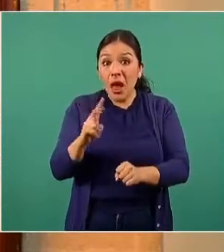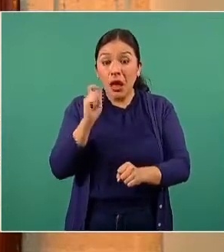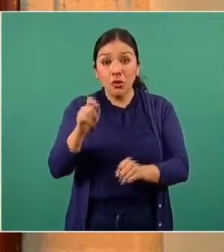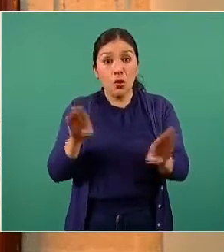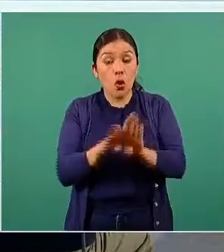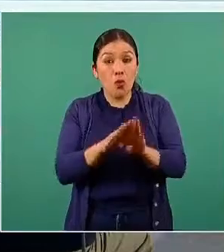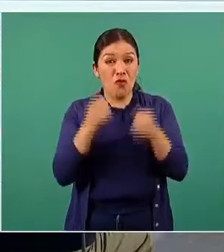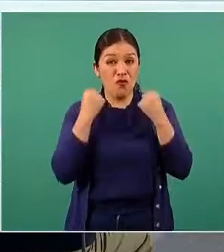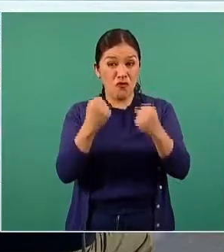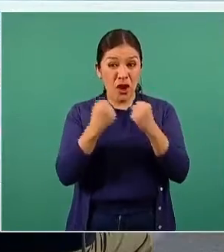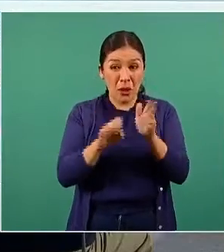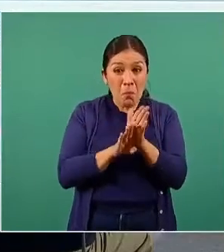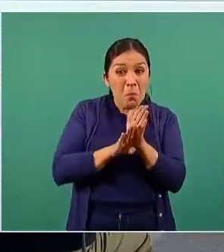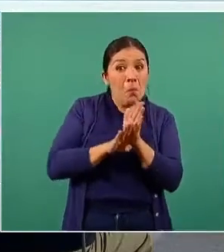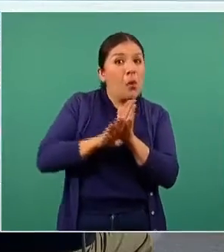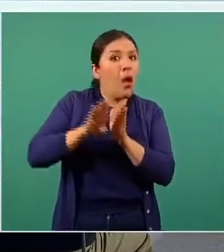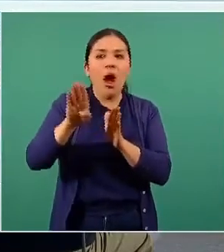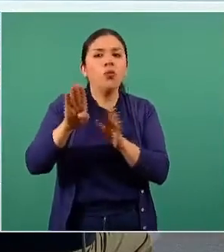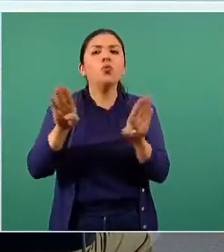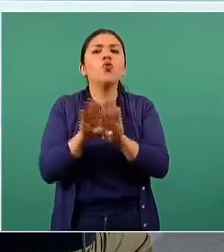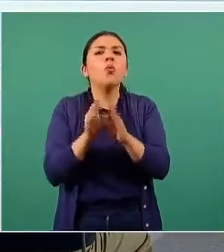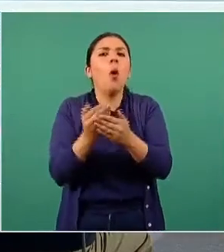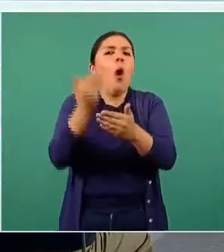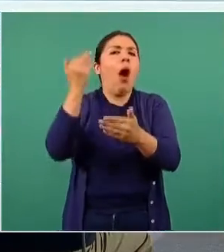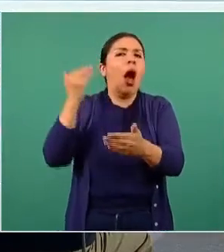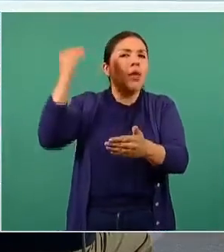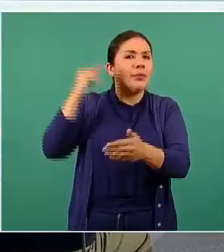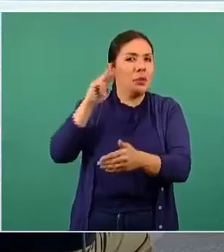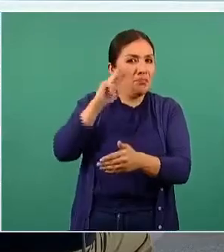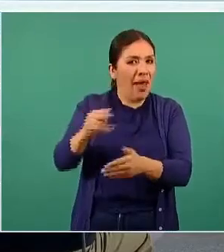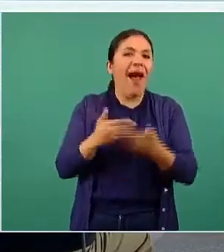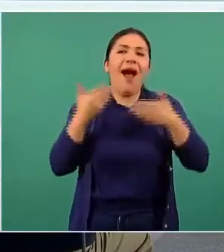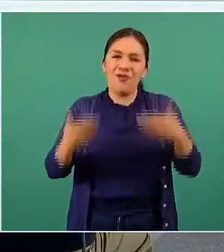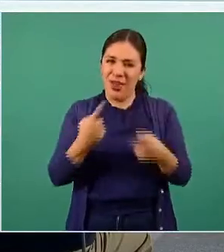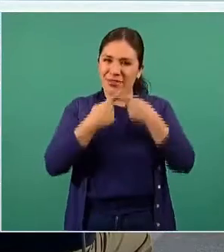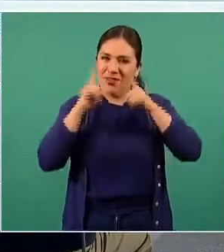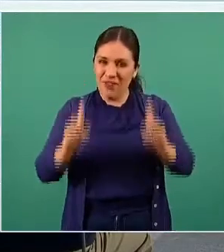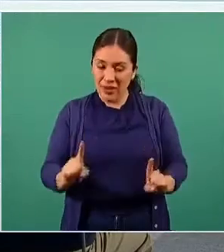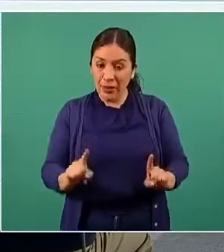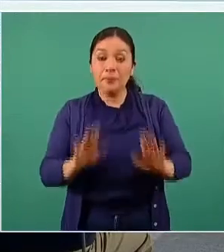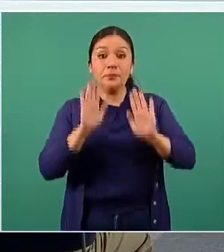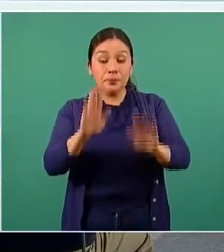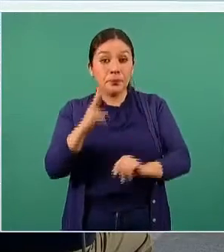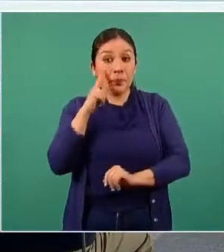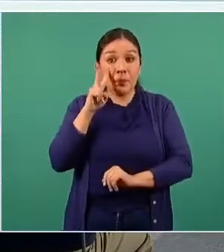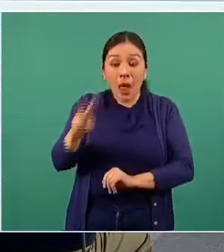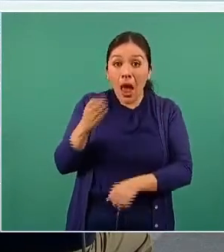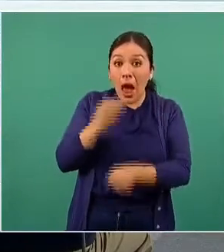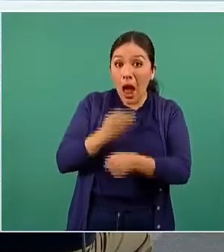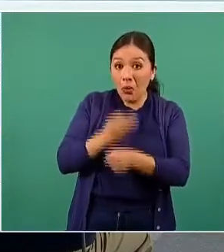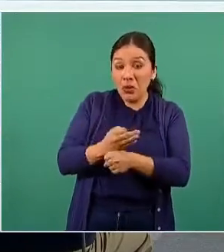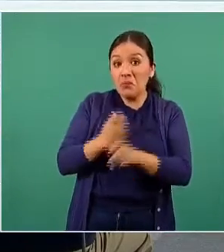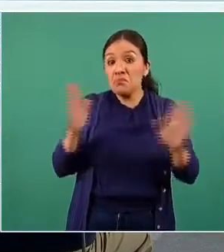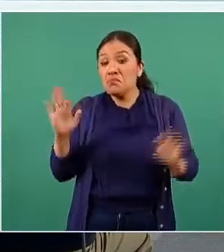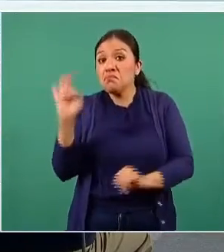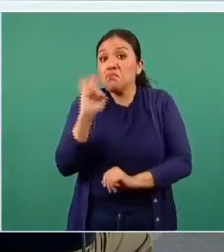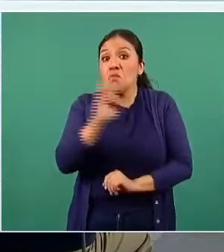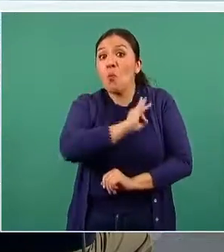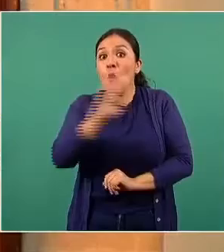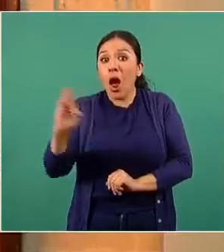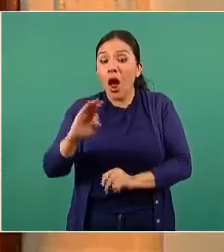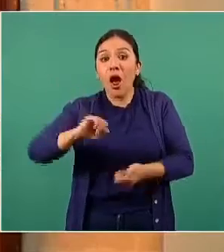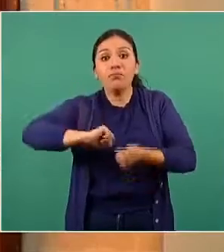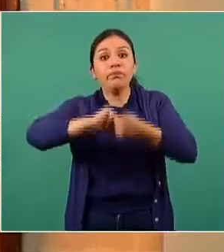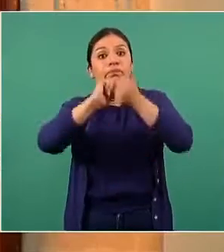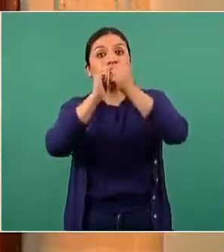era ya tan pronunciada como la que habíamos visto en semanas previas. Ahora, esta tendencia que en un momento puede más bien empezar a